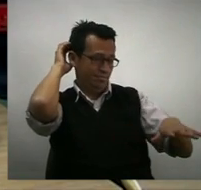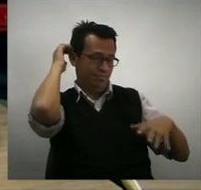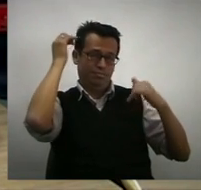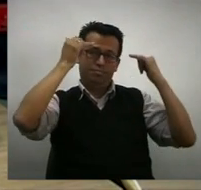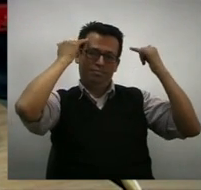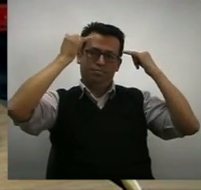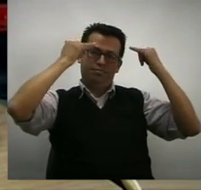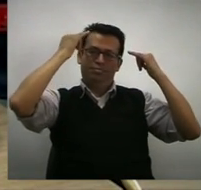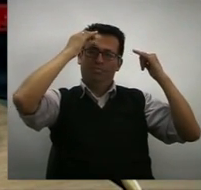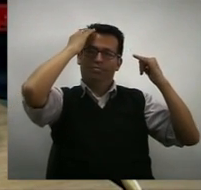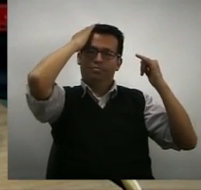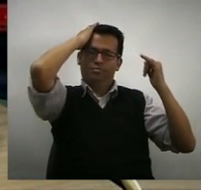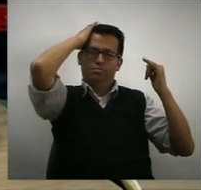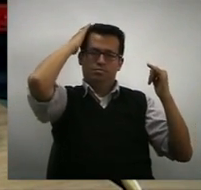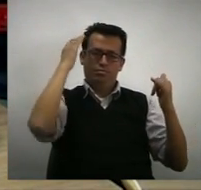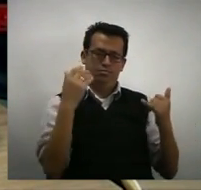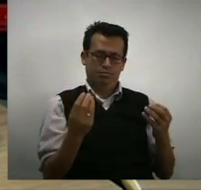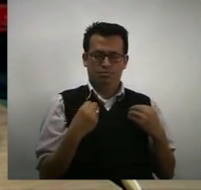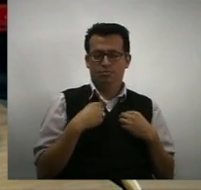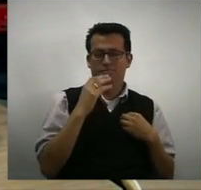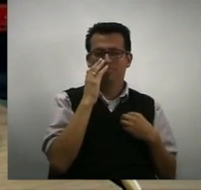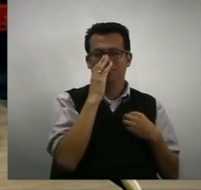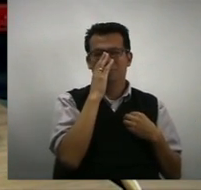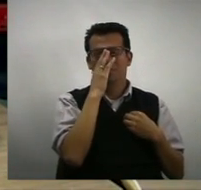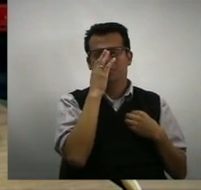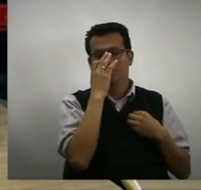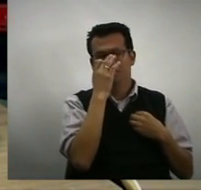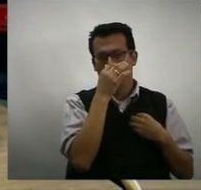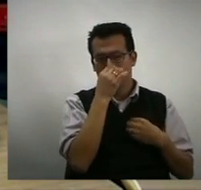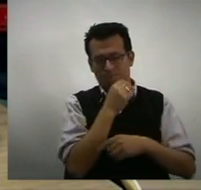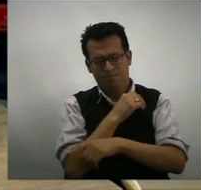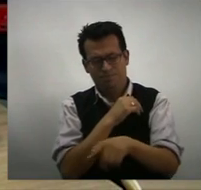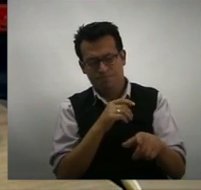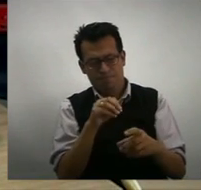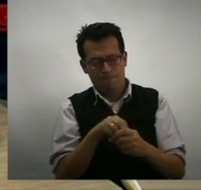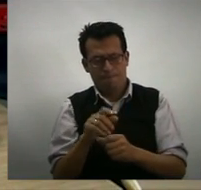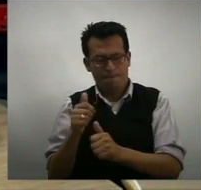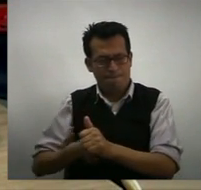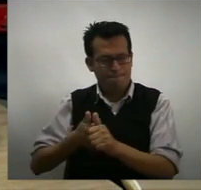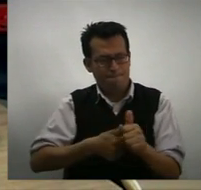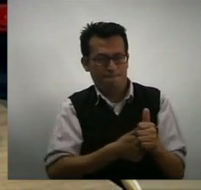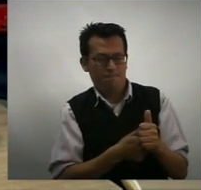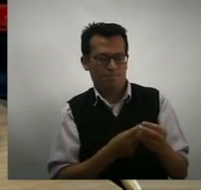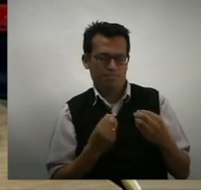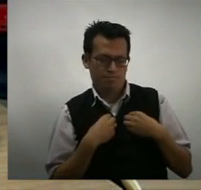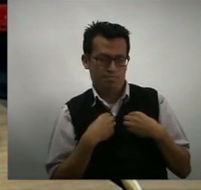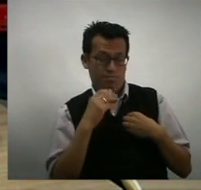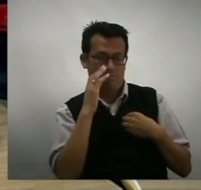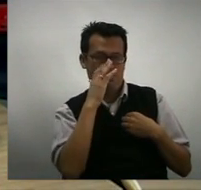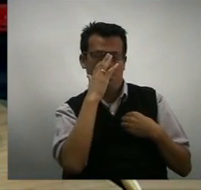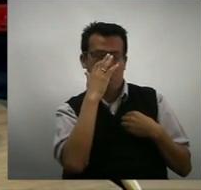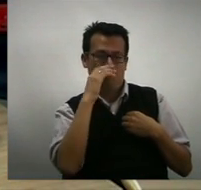ideas perjudiciales tienden a ser excluidas. Esto es de Marcuse. El mundo de la realidad determina